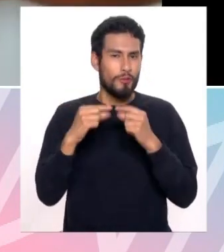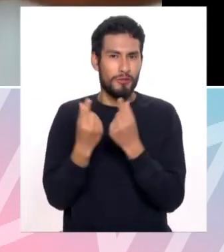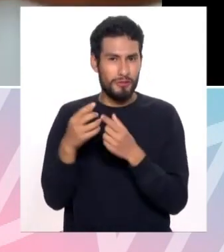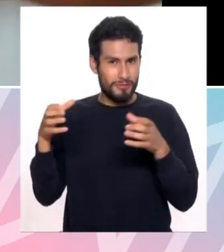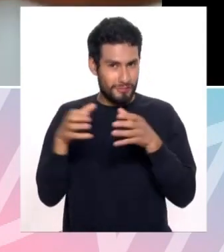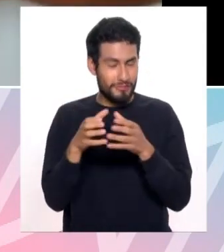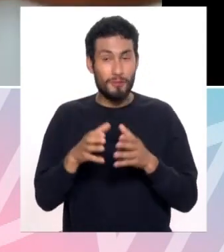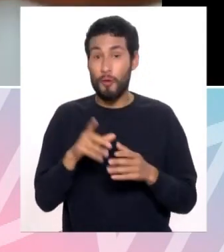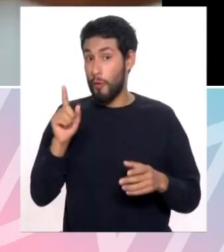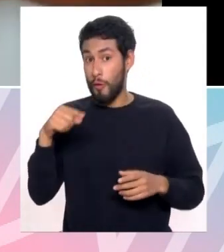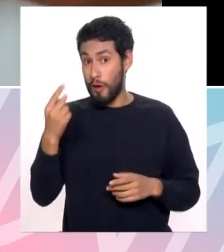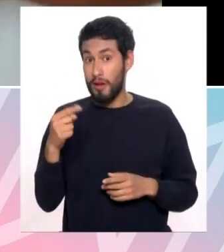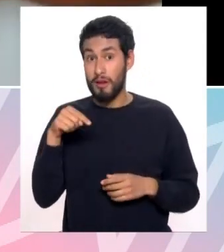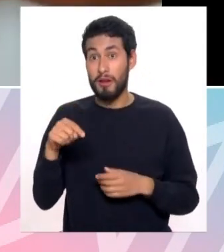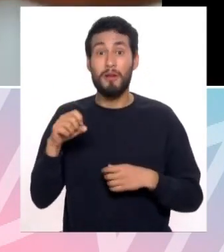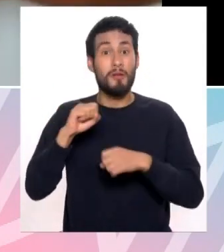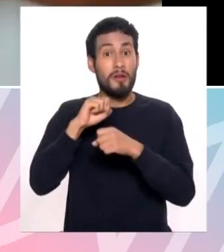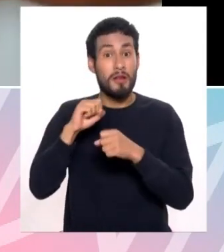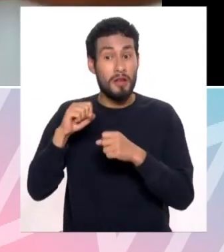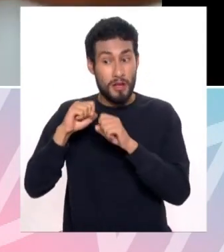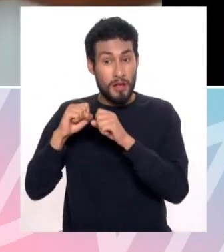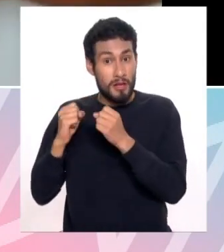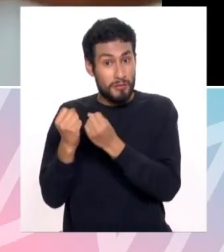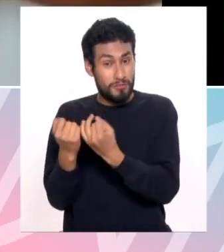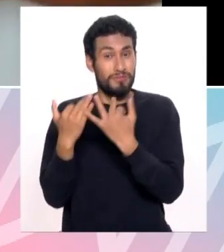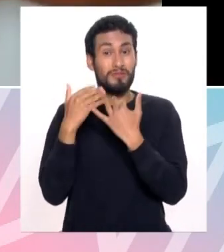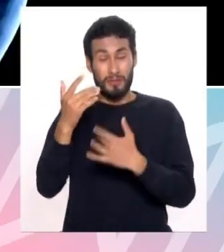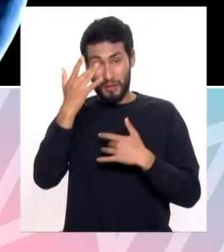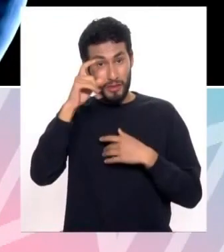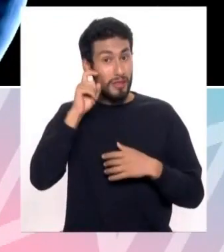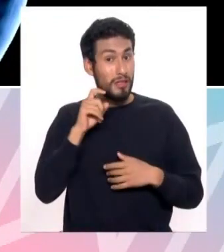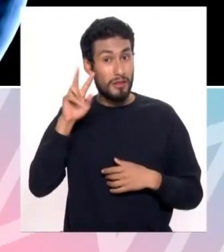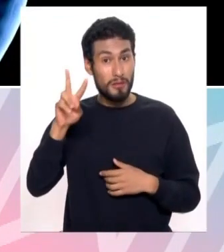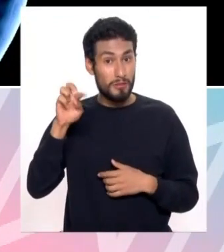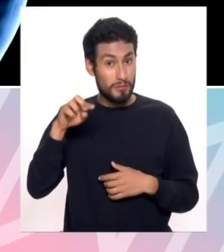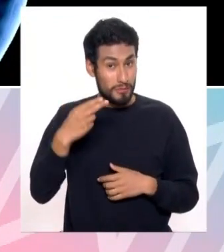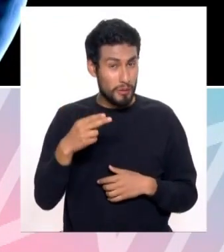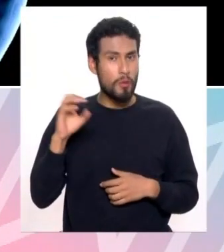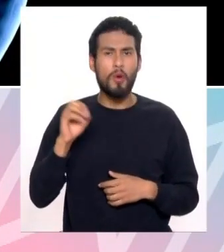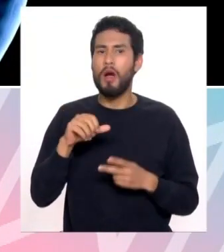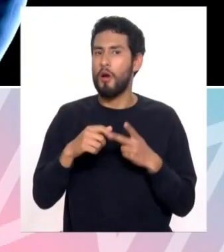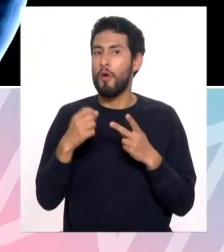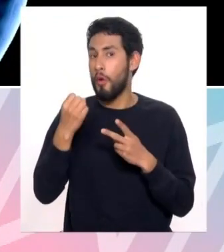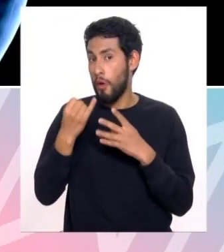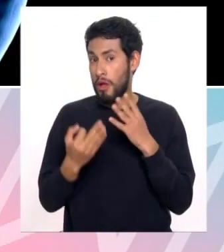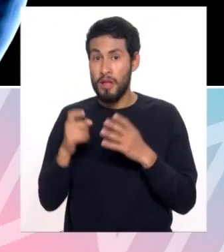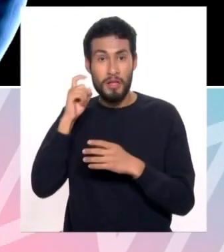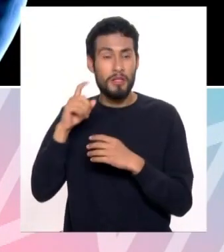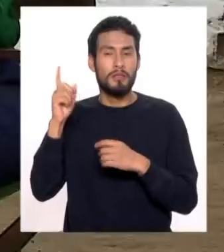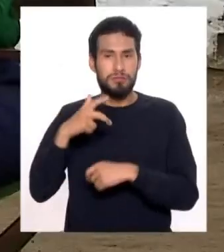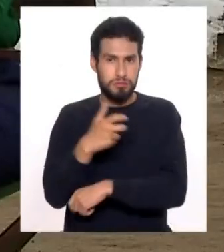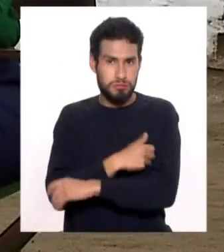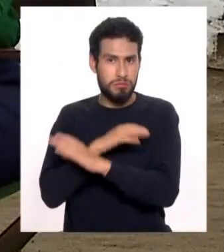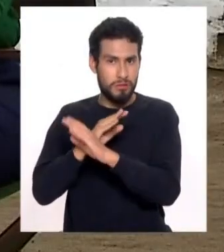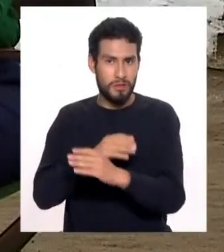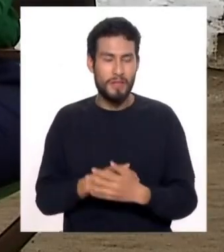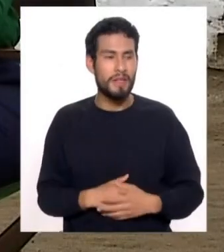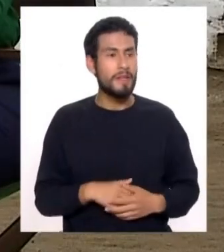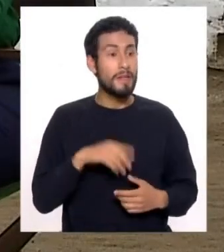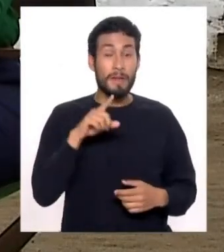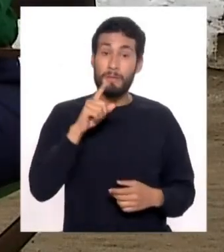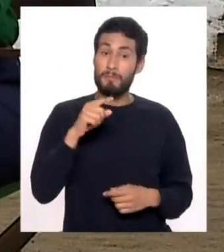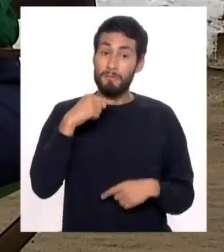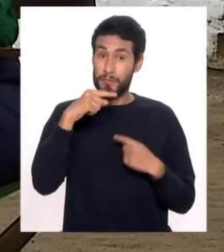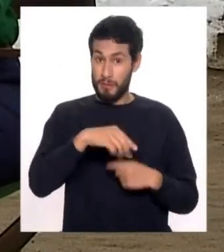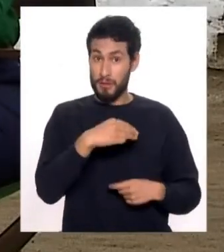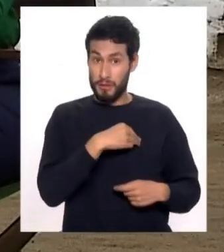etarios, no solamente en lo que es virus del papiloma humano, sino en el resto de enfermedades de prevención a través de vacunas. Y hay que aprovechar, doctora Jiménez, que el